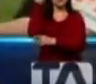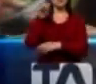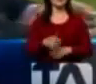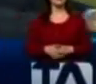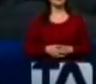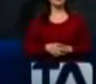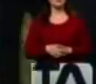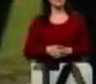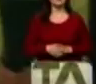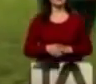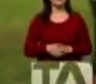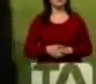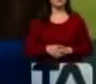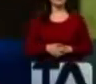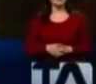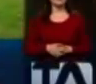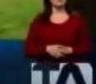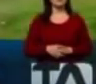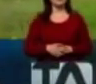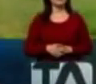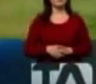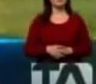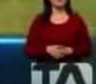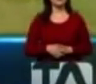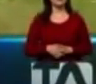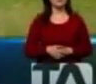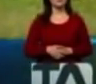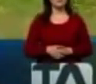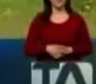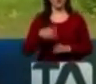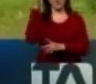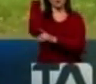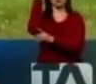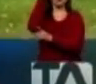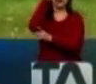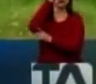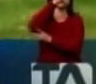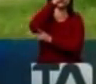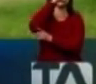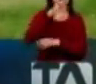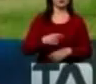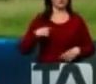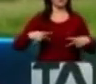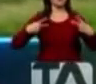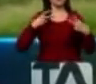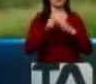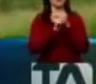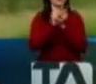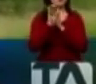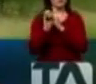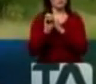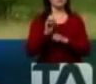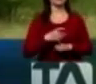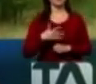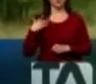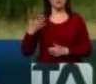hay, mire que por ahí hay un árbol ya... Si yo vivo está aquí, vencido un poco. Sí, bastante, porque yo vivo aquí más de 20 años y